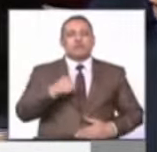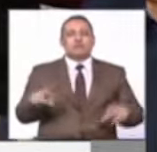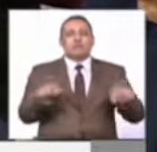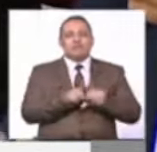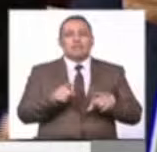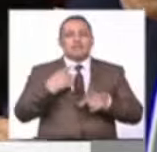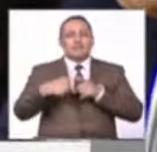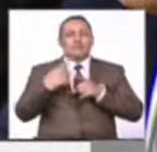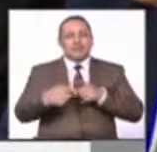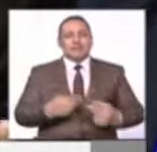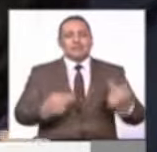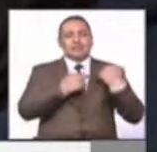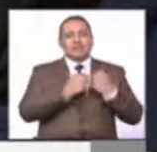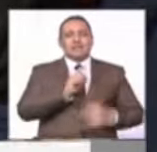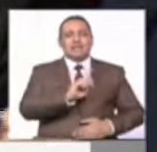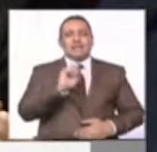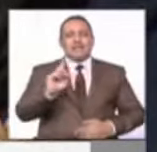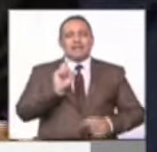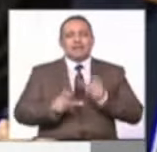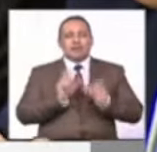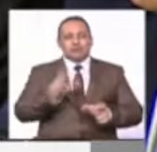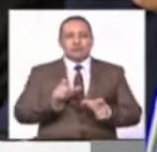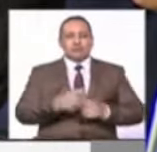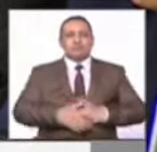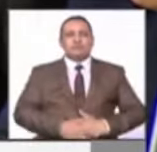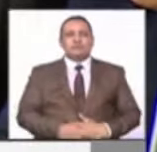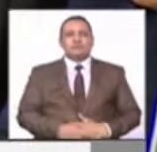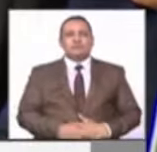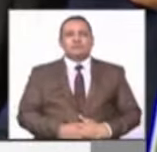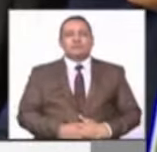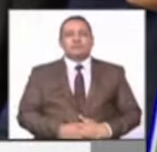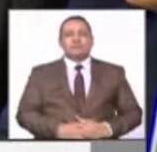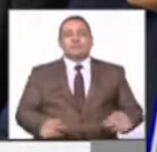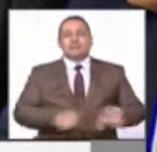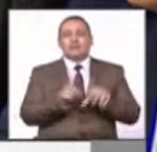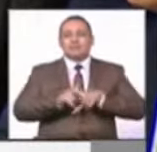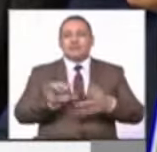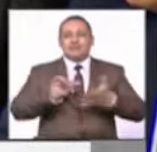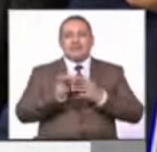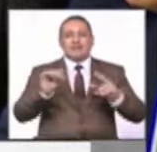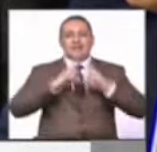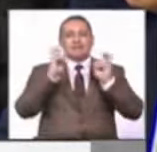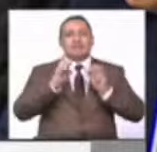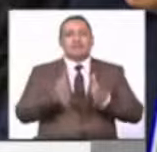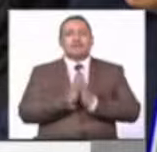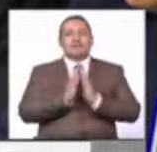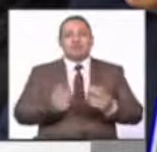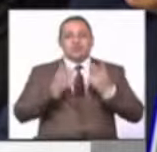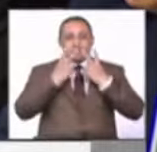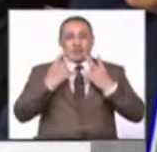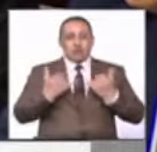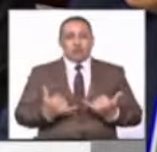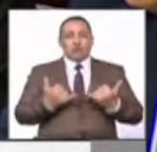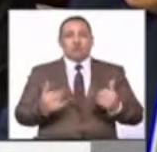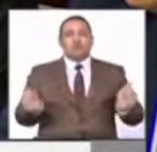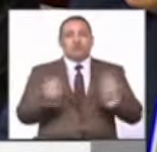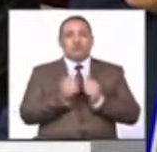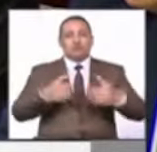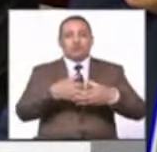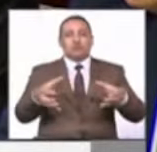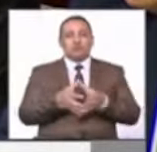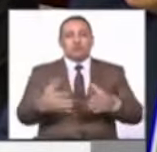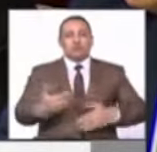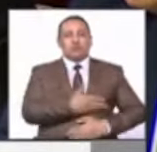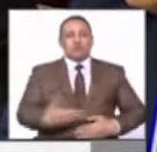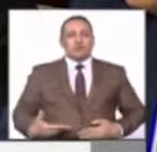deberes de todos los ciudadanos en el caso que nos convoca hoy día ante este poder del